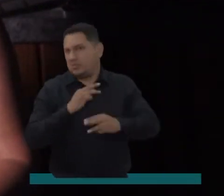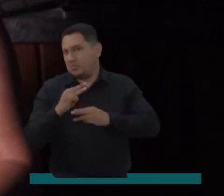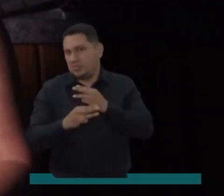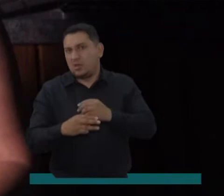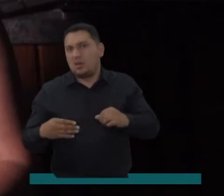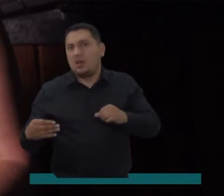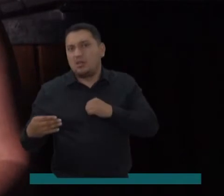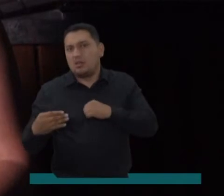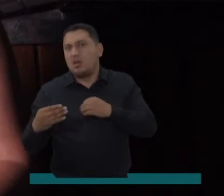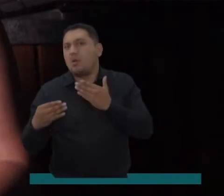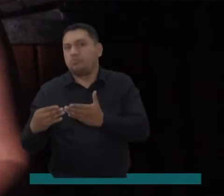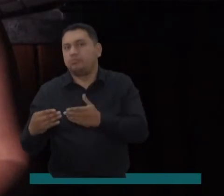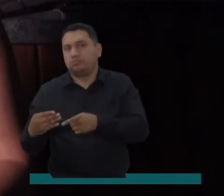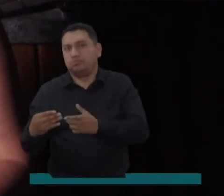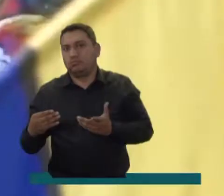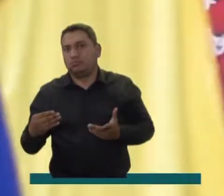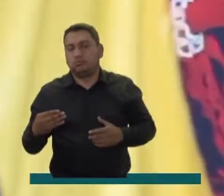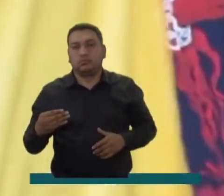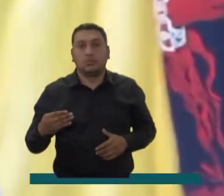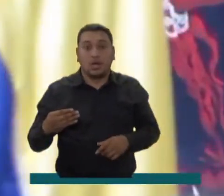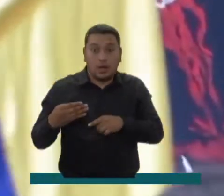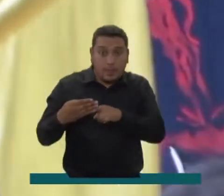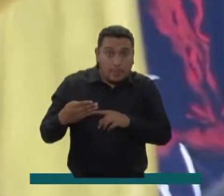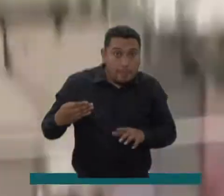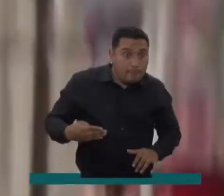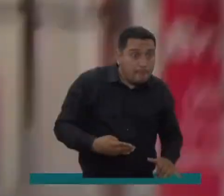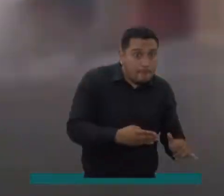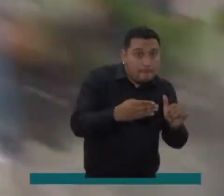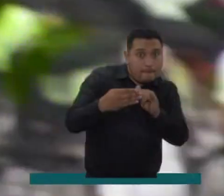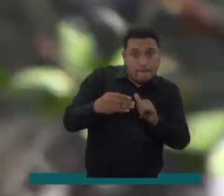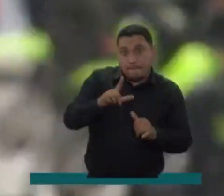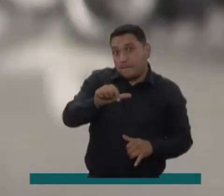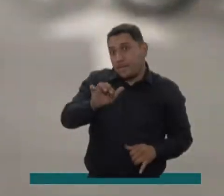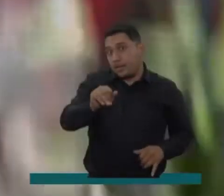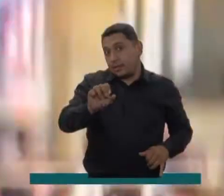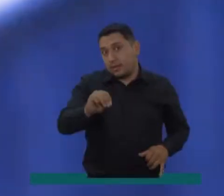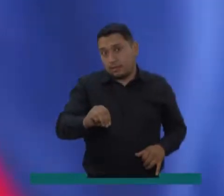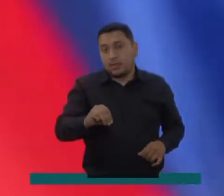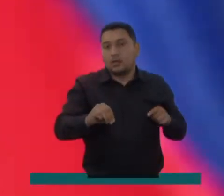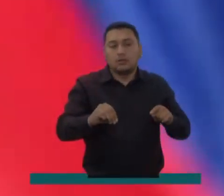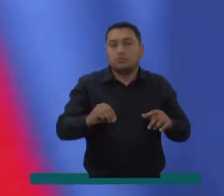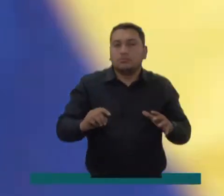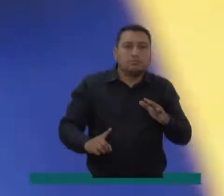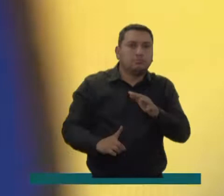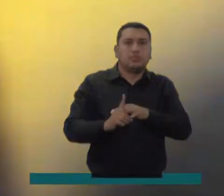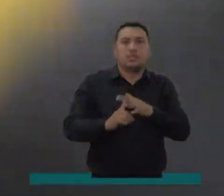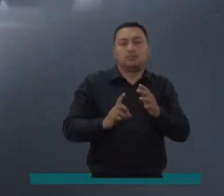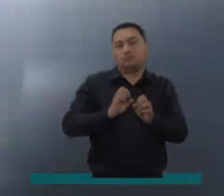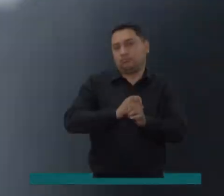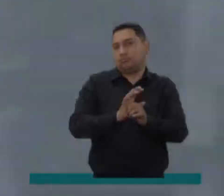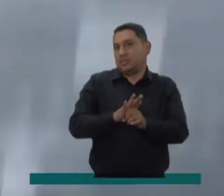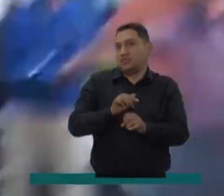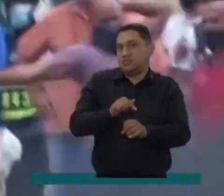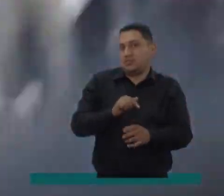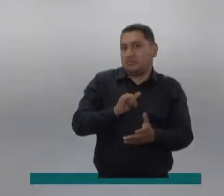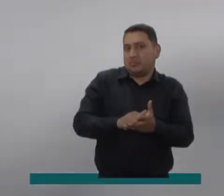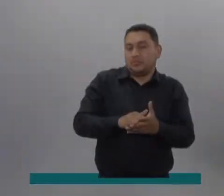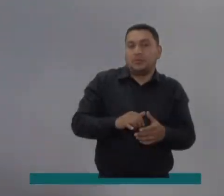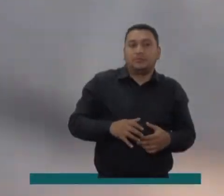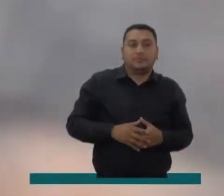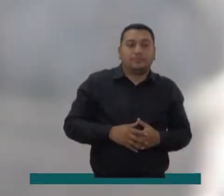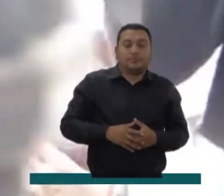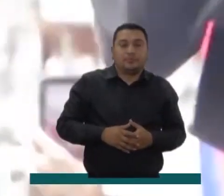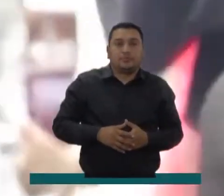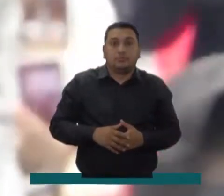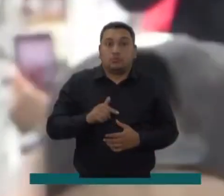mundo tenemos en nuestros hogares. El Mobile Film Home Latam es un festival que nació durante la pandemia y se ha convertido